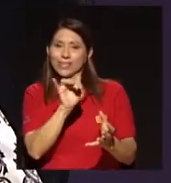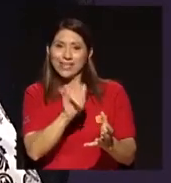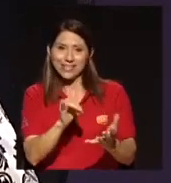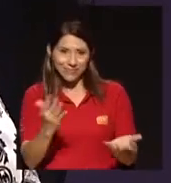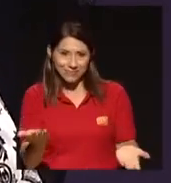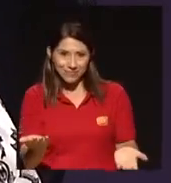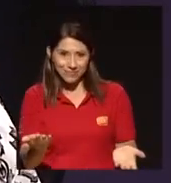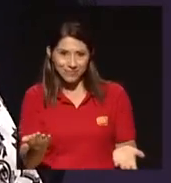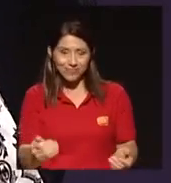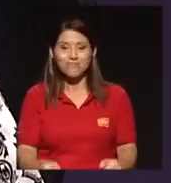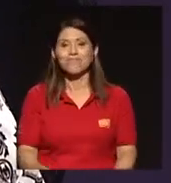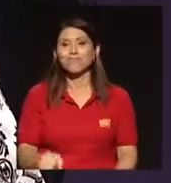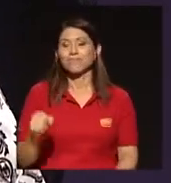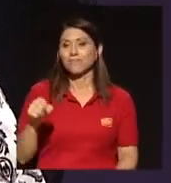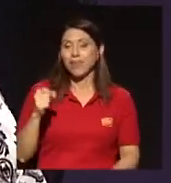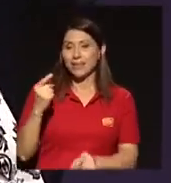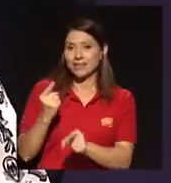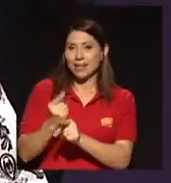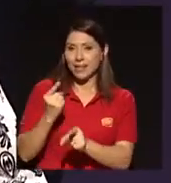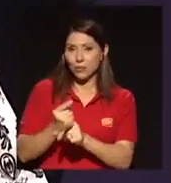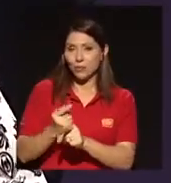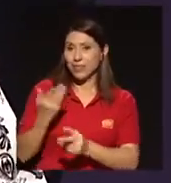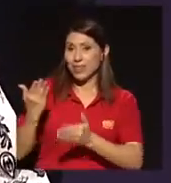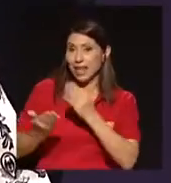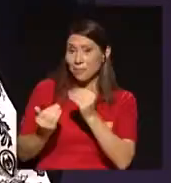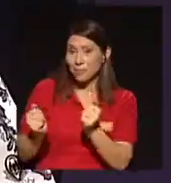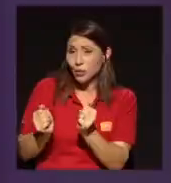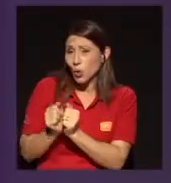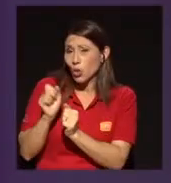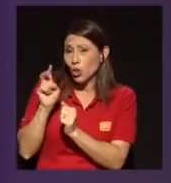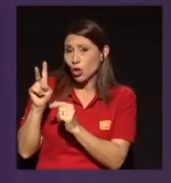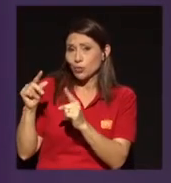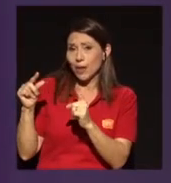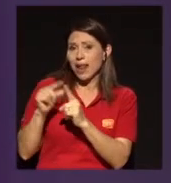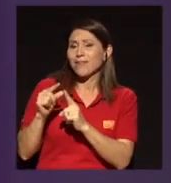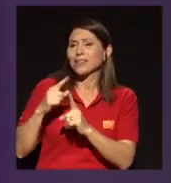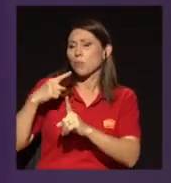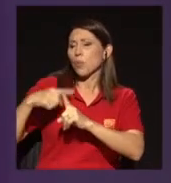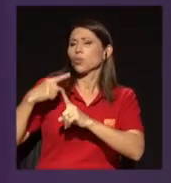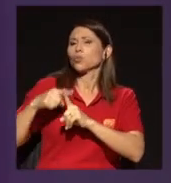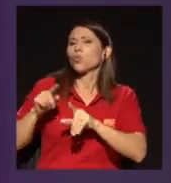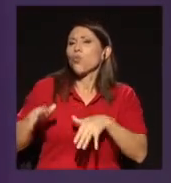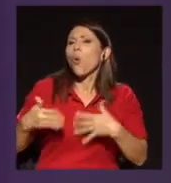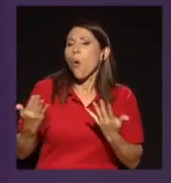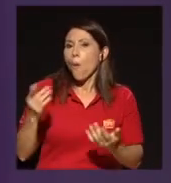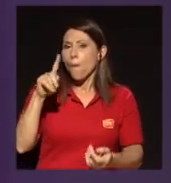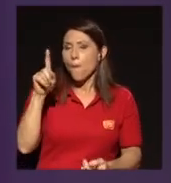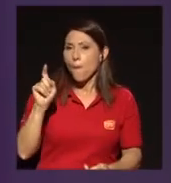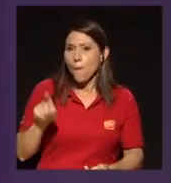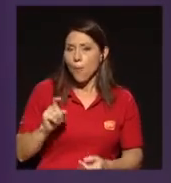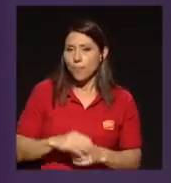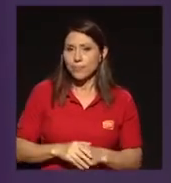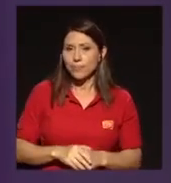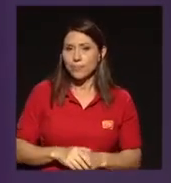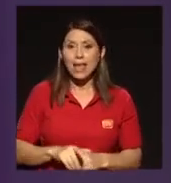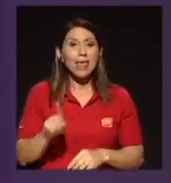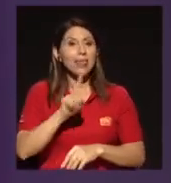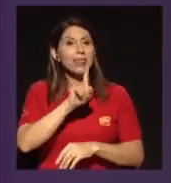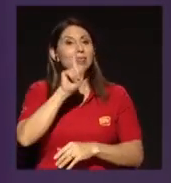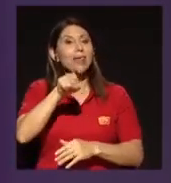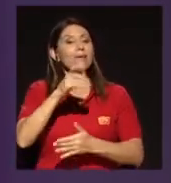vez, Ana, en dos palabras, ¿cómo se aborda de manera positiva? Hay que quitarse los